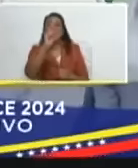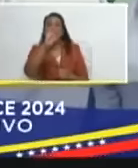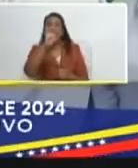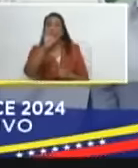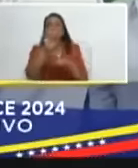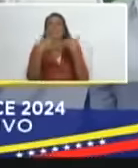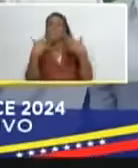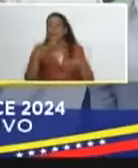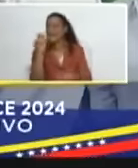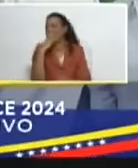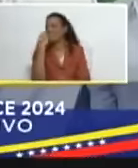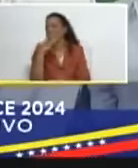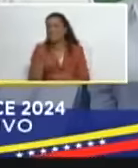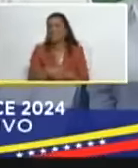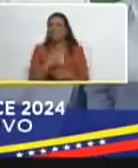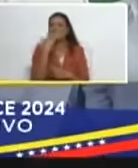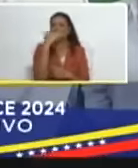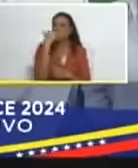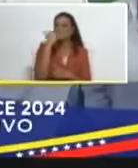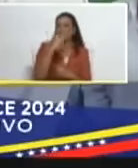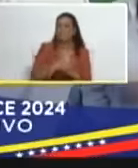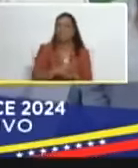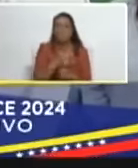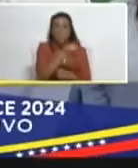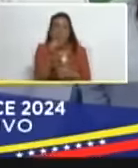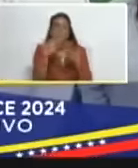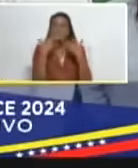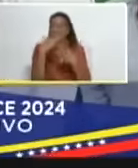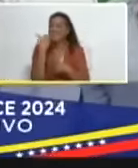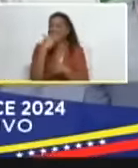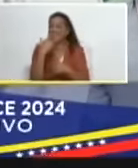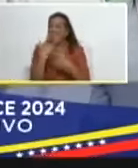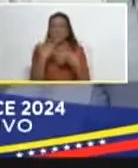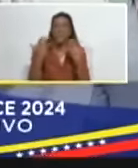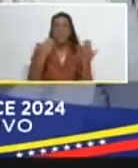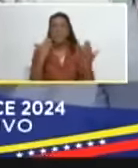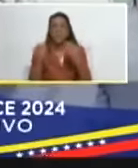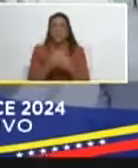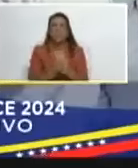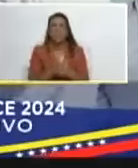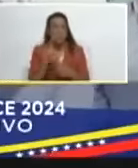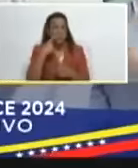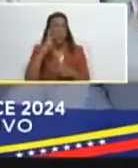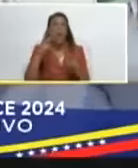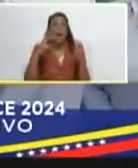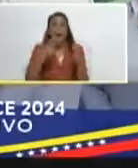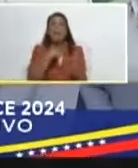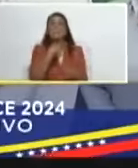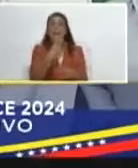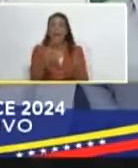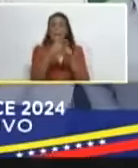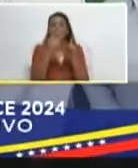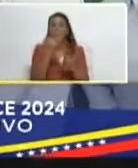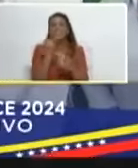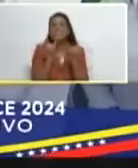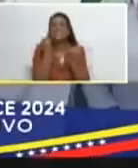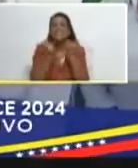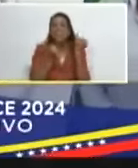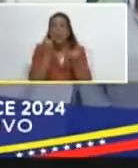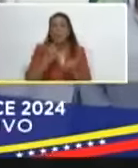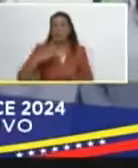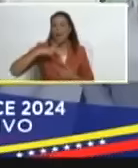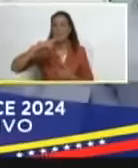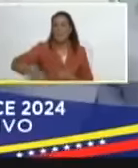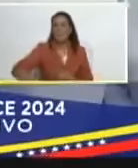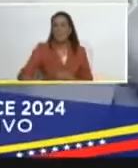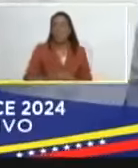Sí. Yo también son de Benfica. Sí, señor. ¿Ah? Igual que vos. Ay, qué bon. ¿Ah? ¿Vos? Qué bon, qué